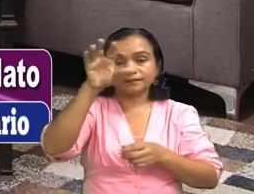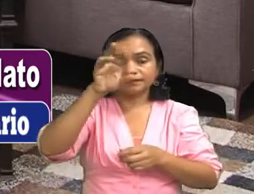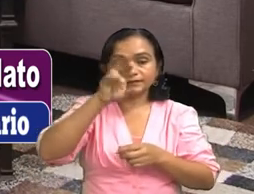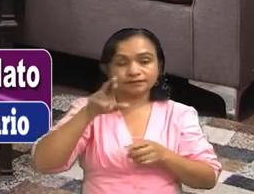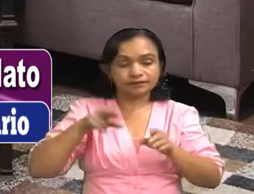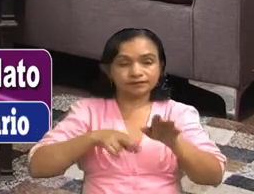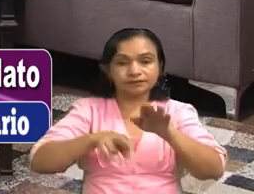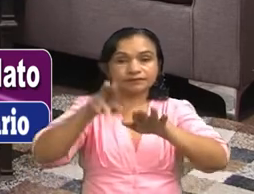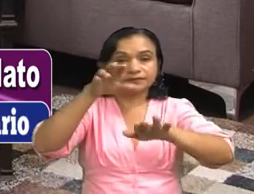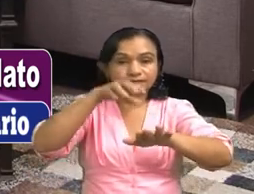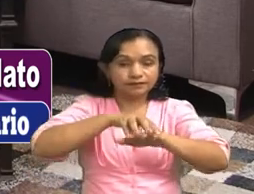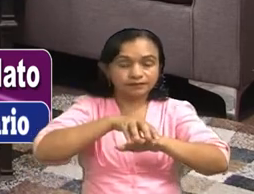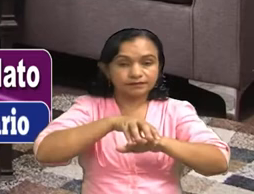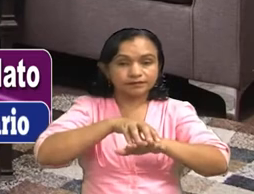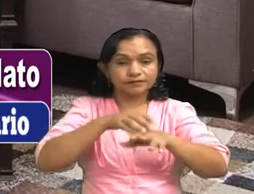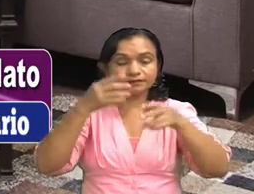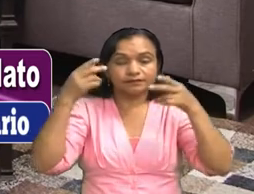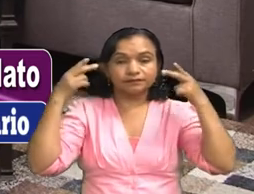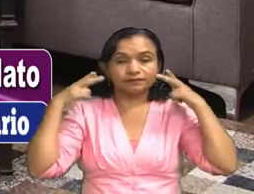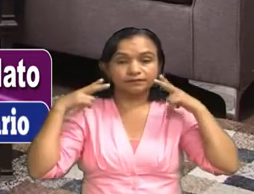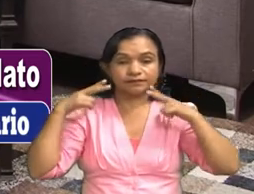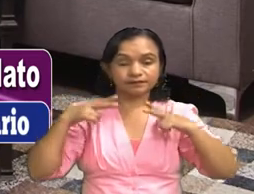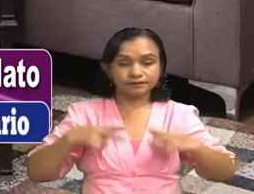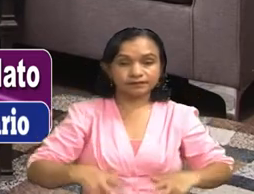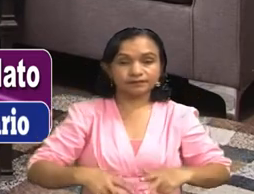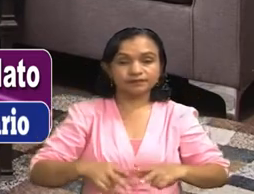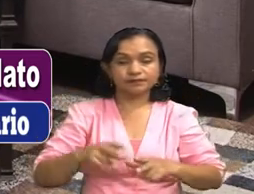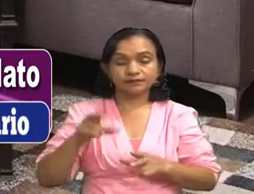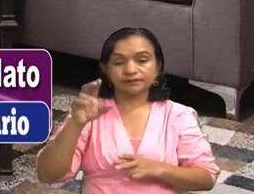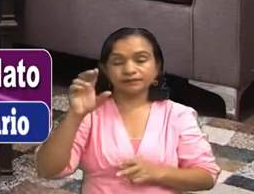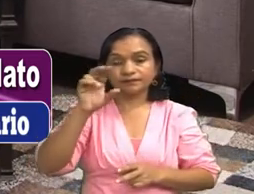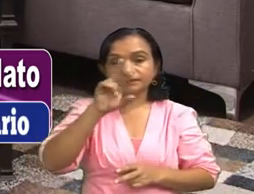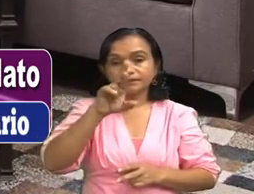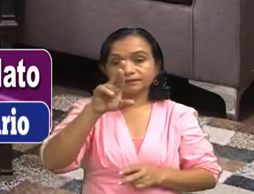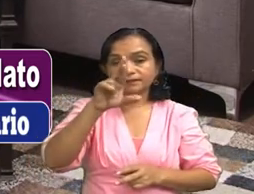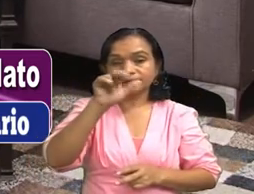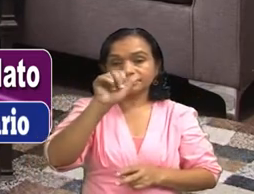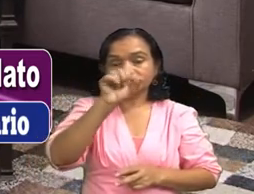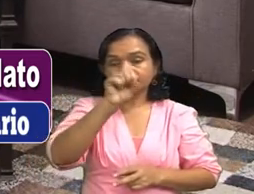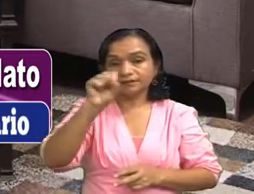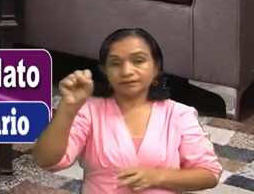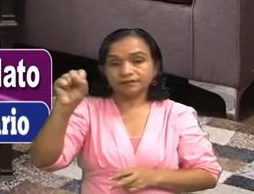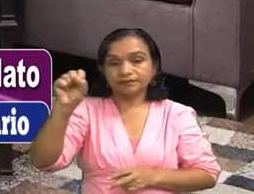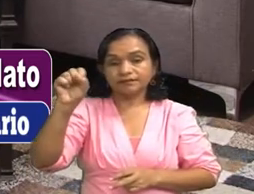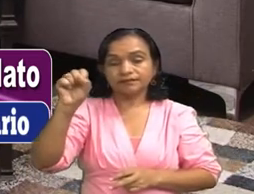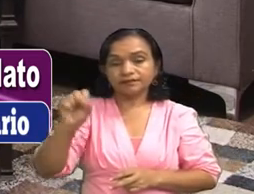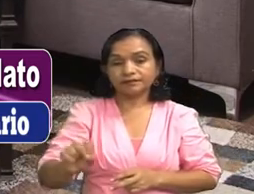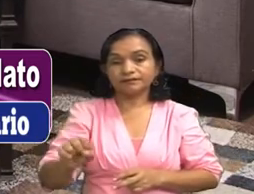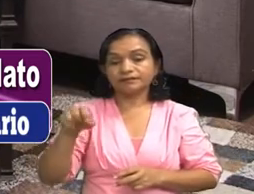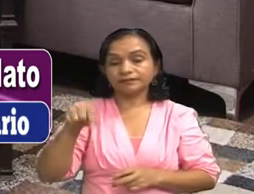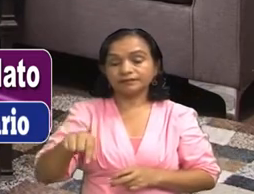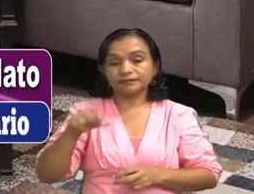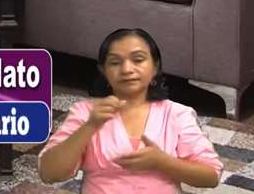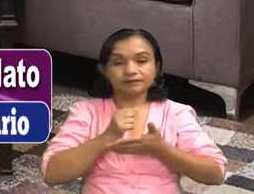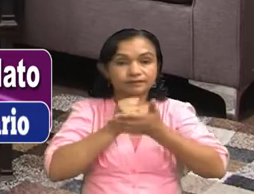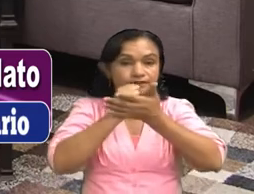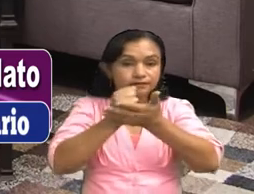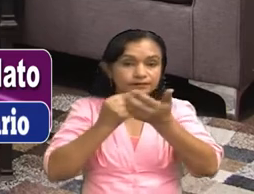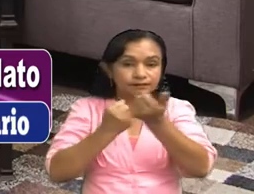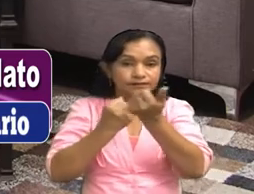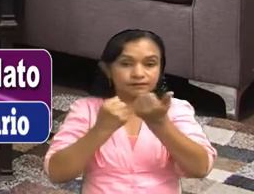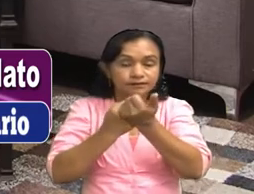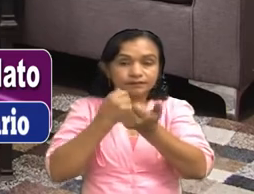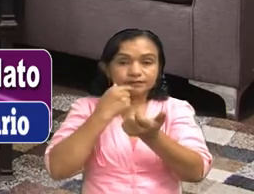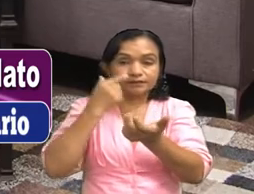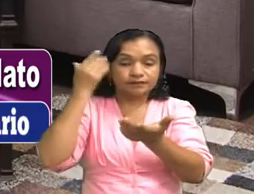Juan, Chontales y la Costa Caribe Sur. Y estamos beneficiando, a través del